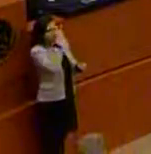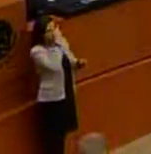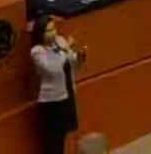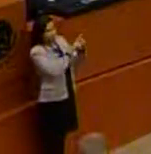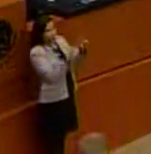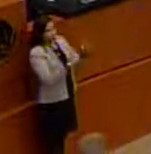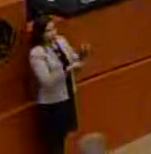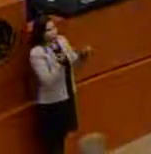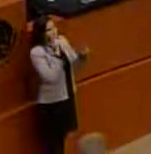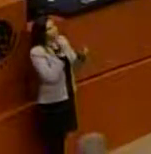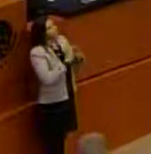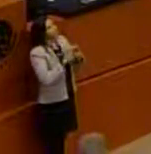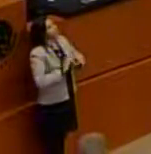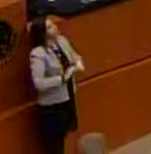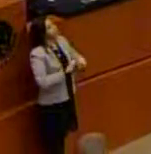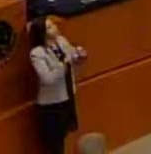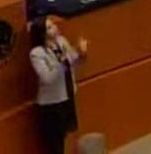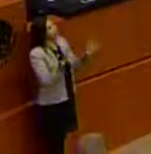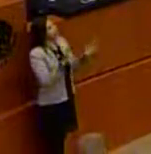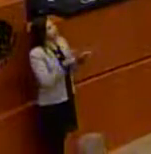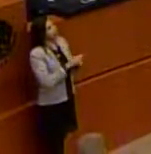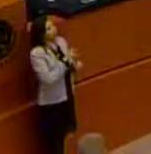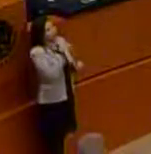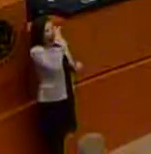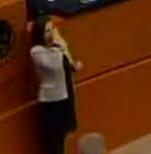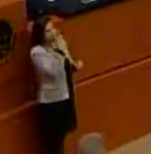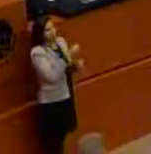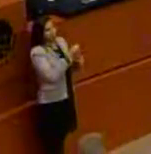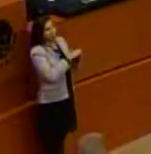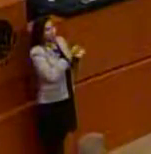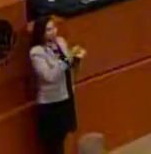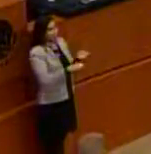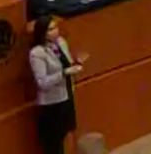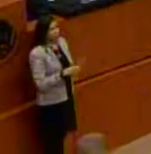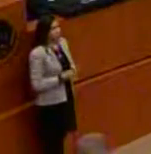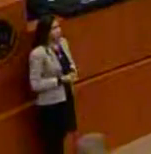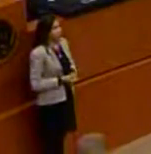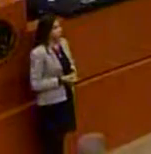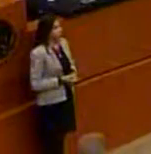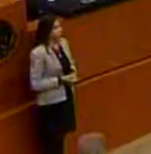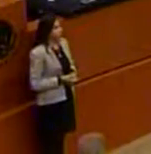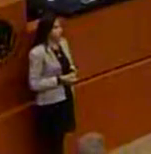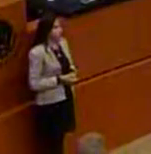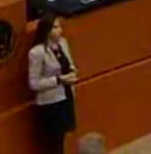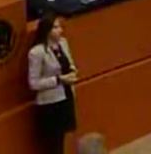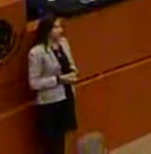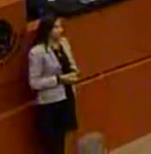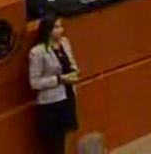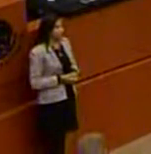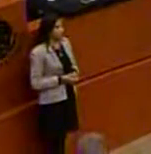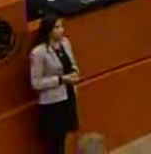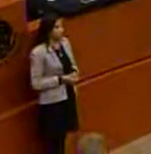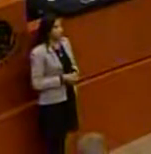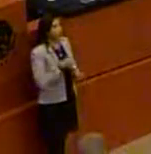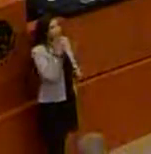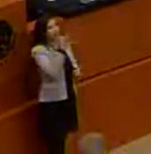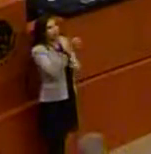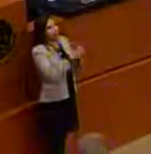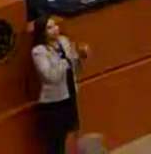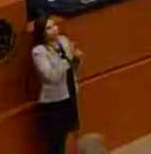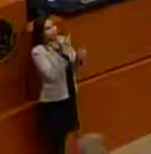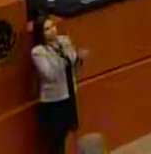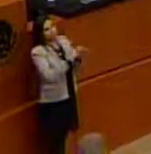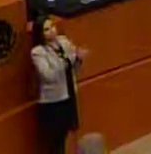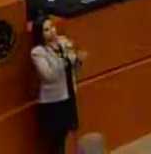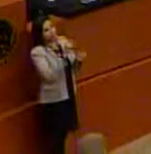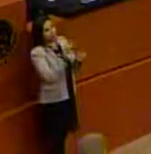la mexicana. Lo que está muy claro en el caso de México, por ejemplo, es que hacia 2020,